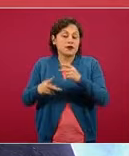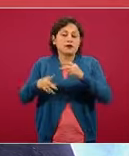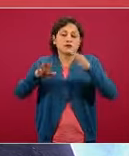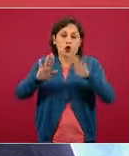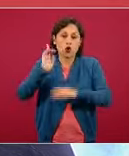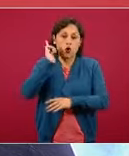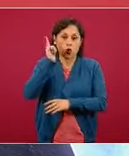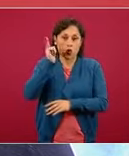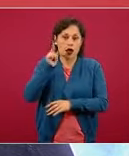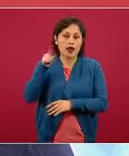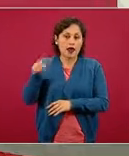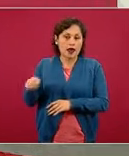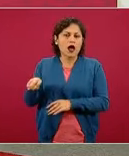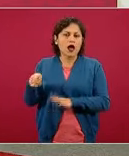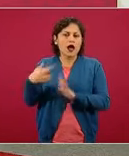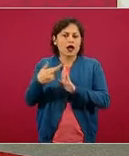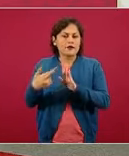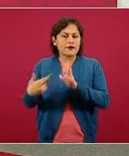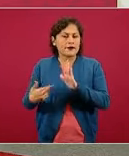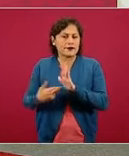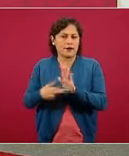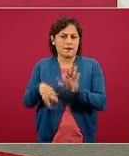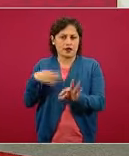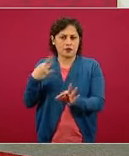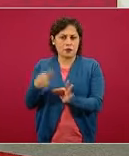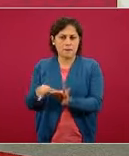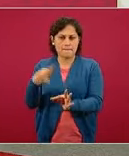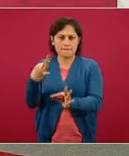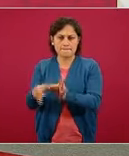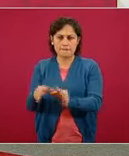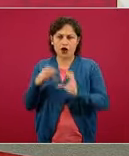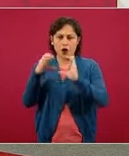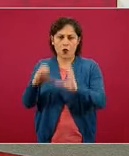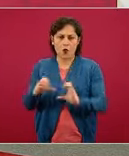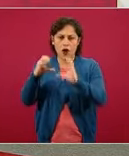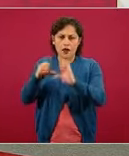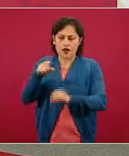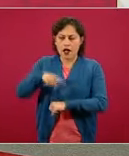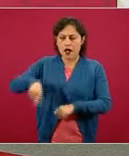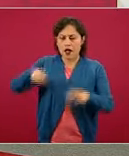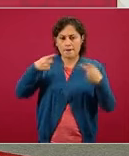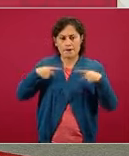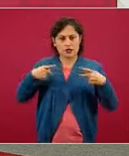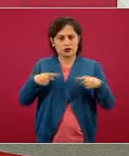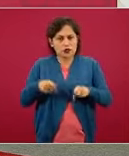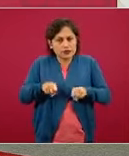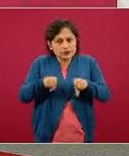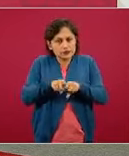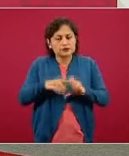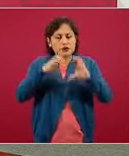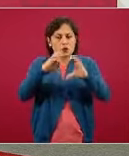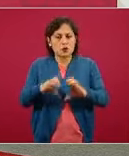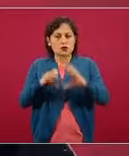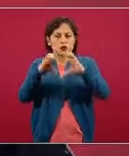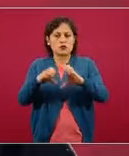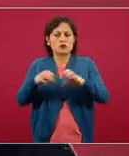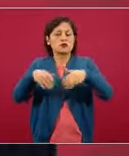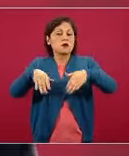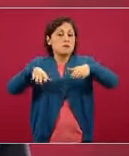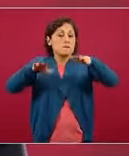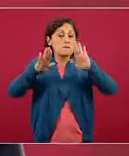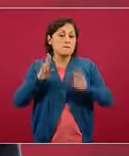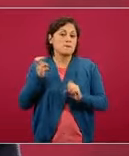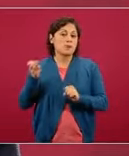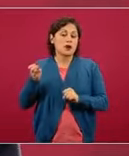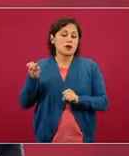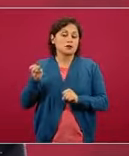si se aplican las acciones preventivas y la población se suma también a poder realizarlas, pues entonces esto